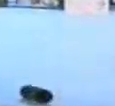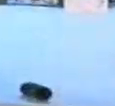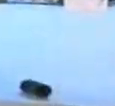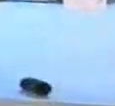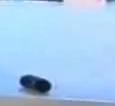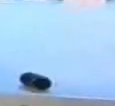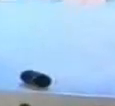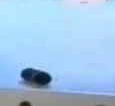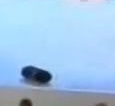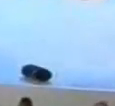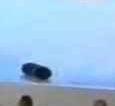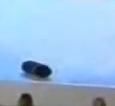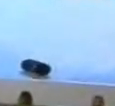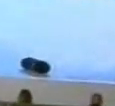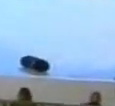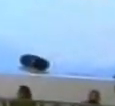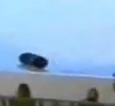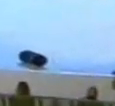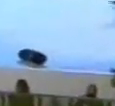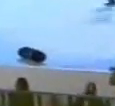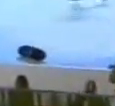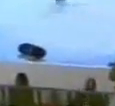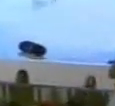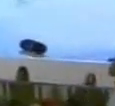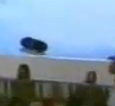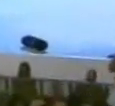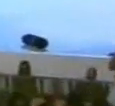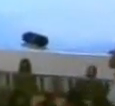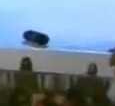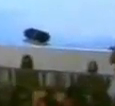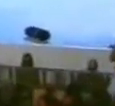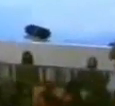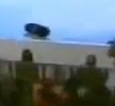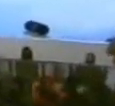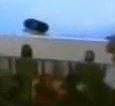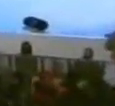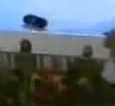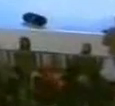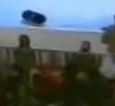1797 Nelson hubiera terminado por conquistar las Islas Canarias, Tenerife en este caso, pues no